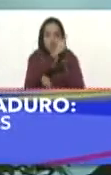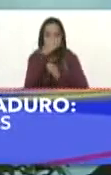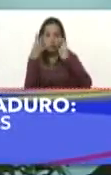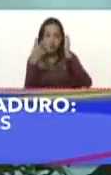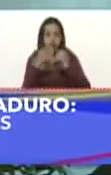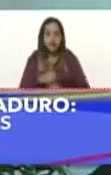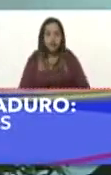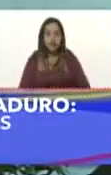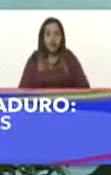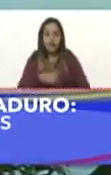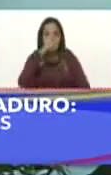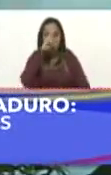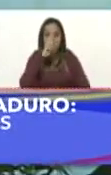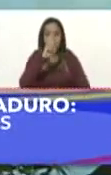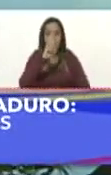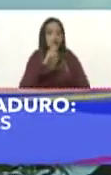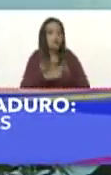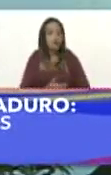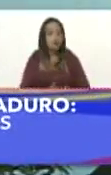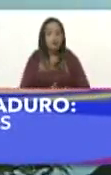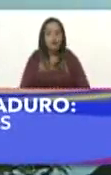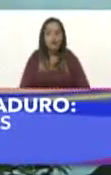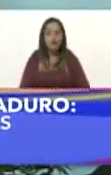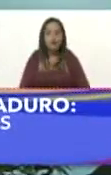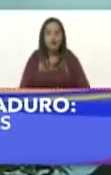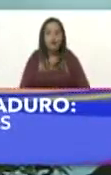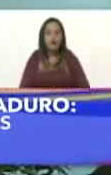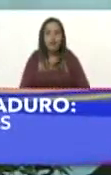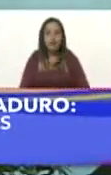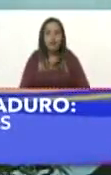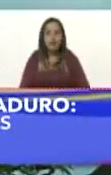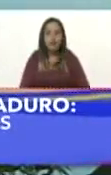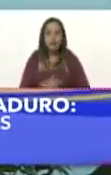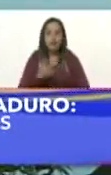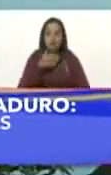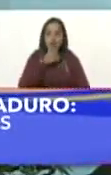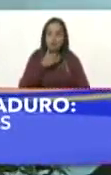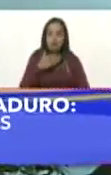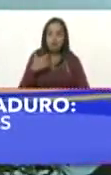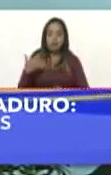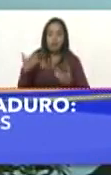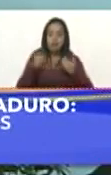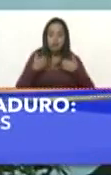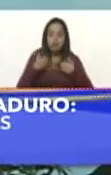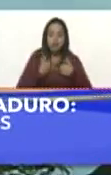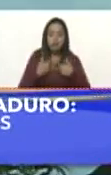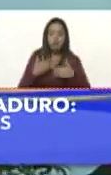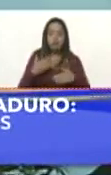2019. Ha sido un año para enfrentar conspiraciones, complot,